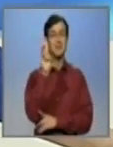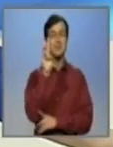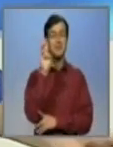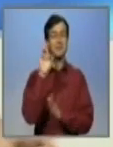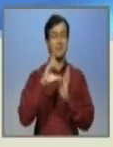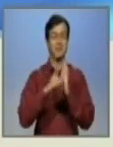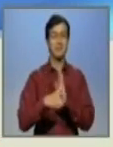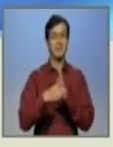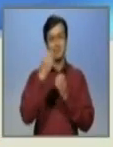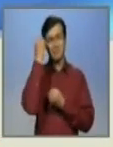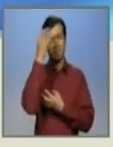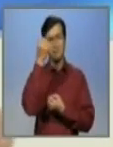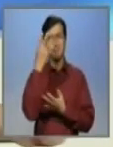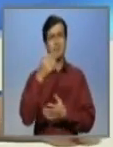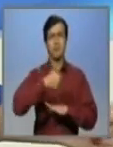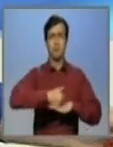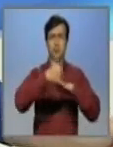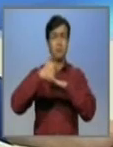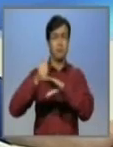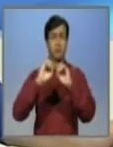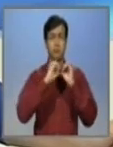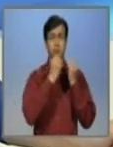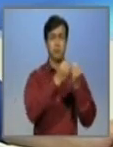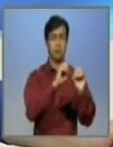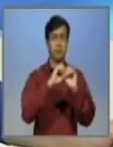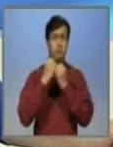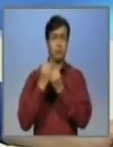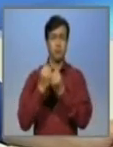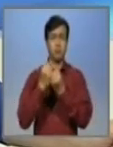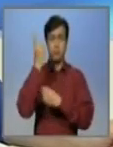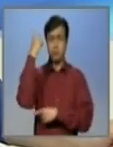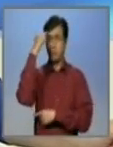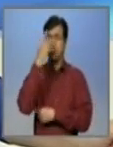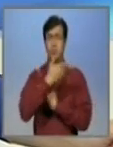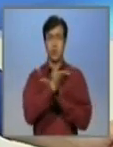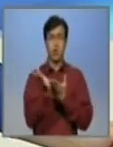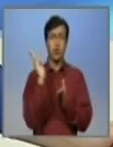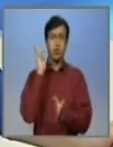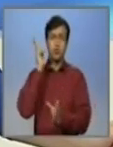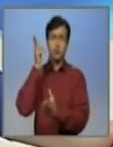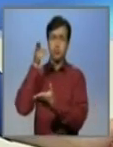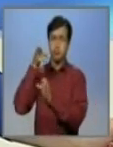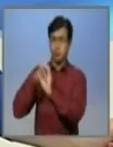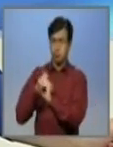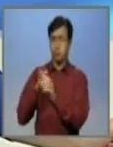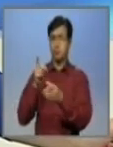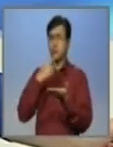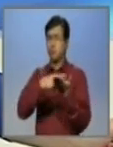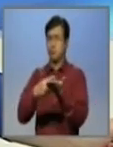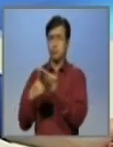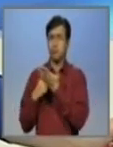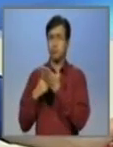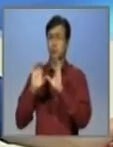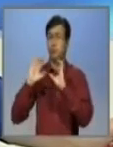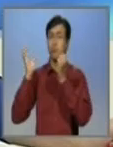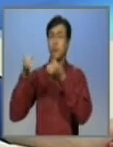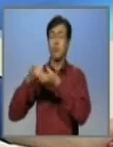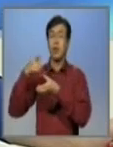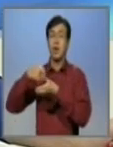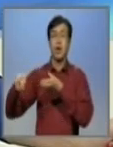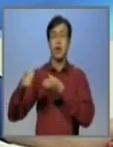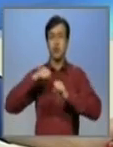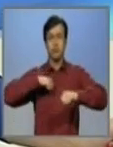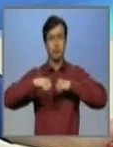6:26. Más información, autoridades de varios organismos del Estado comparecieron a la comisión ocasional que tramita las enmiendas constitucionales.